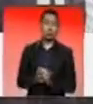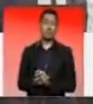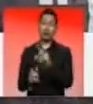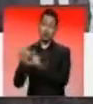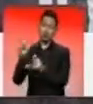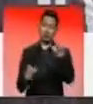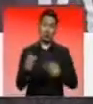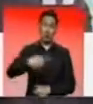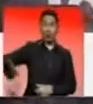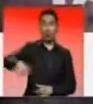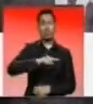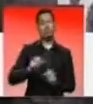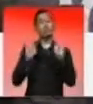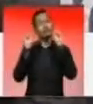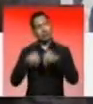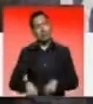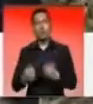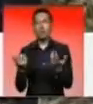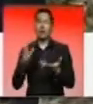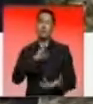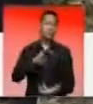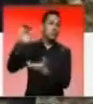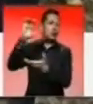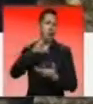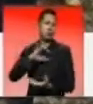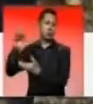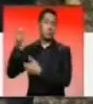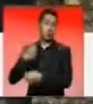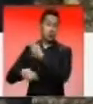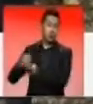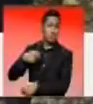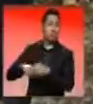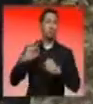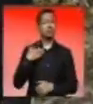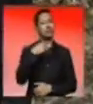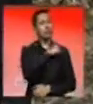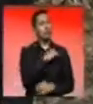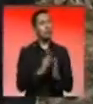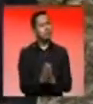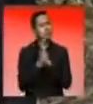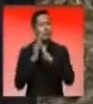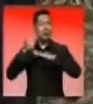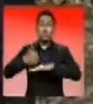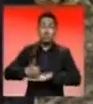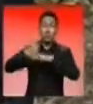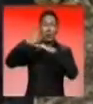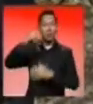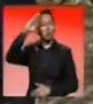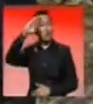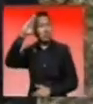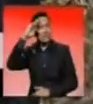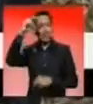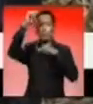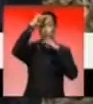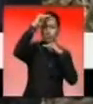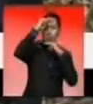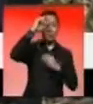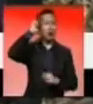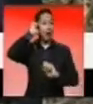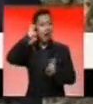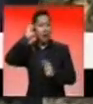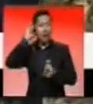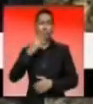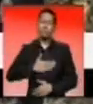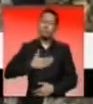moradores puedan sacar los productos de este sector. Hemos pedido a las autoridades, a la policía, incluso a las radios, medios televisivos, que en cuanto